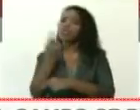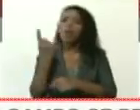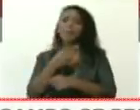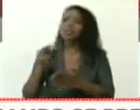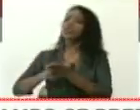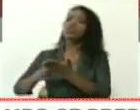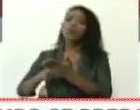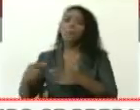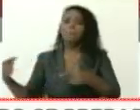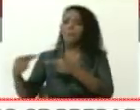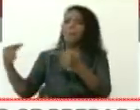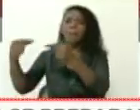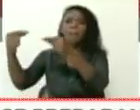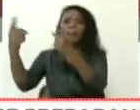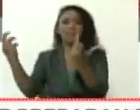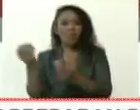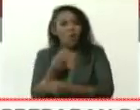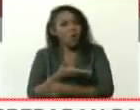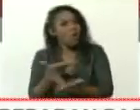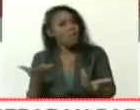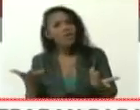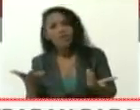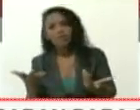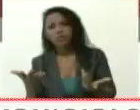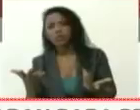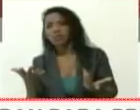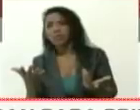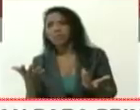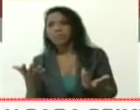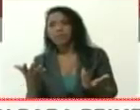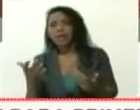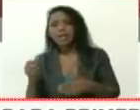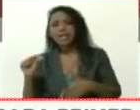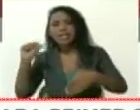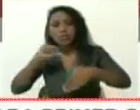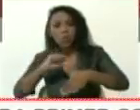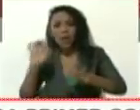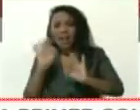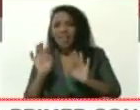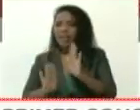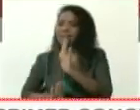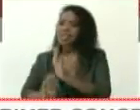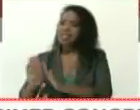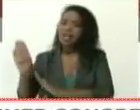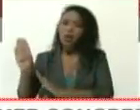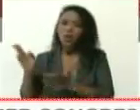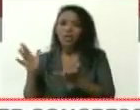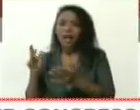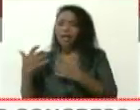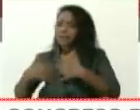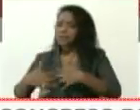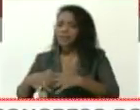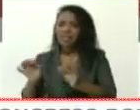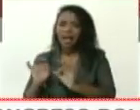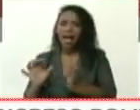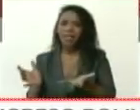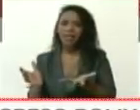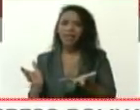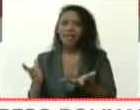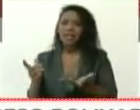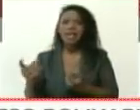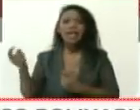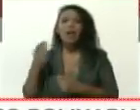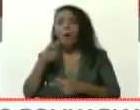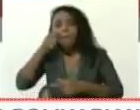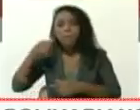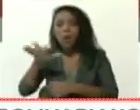con los poderosos para que el sur no se desarrolle en lo industrial y se mueran de hambre los pueblos